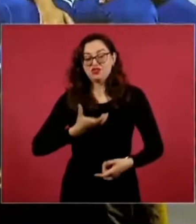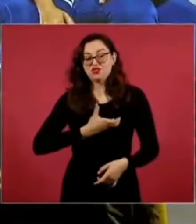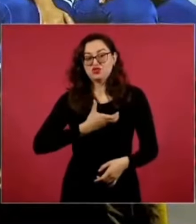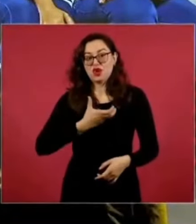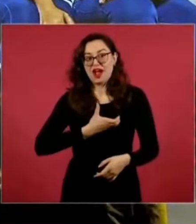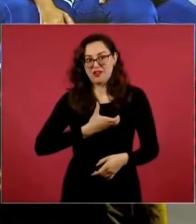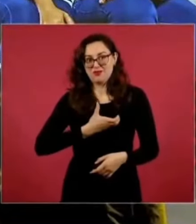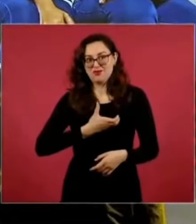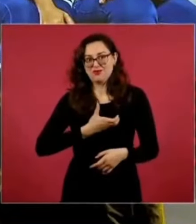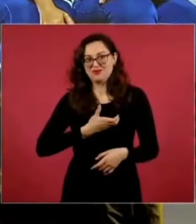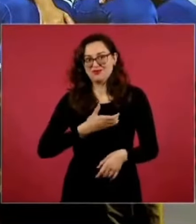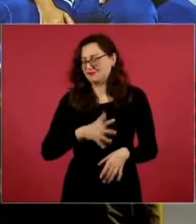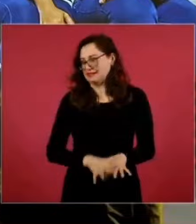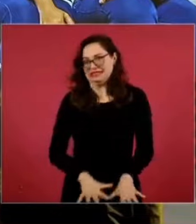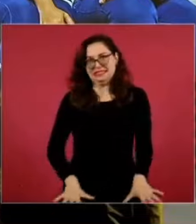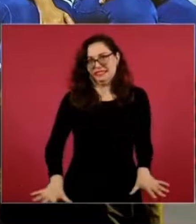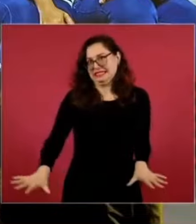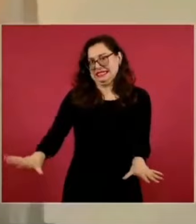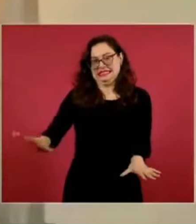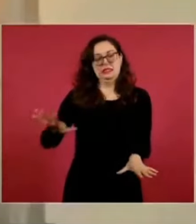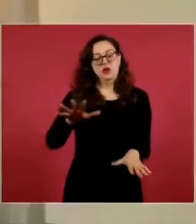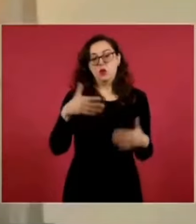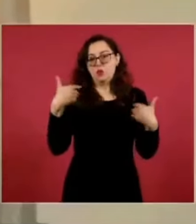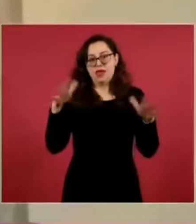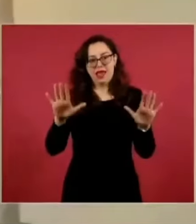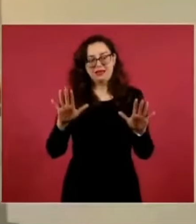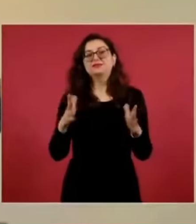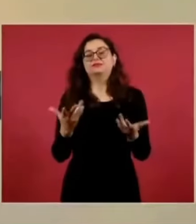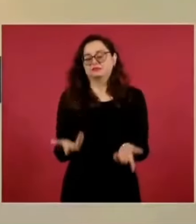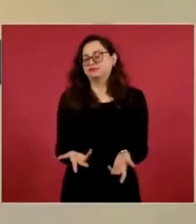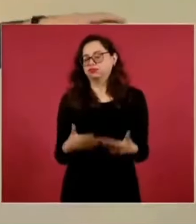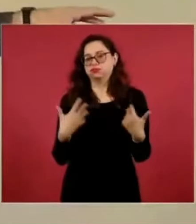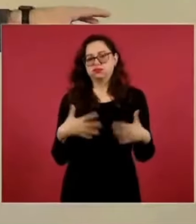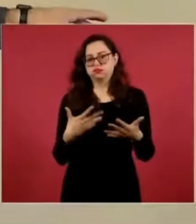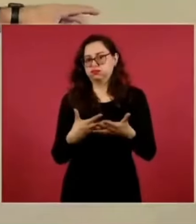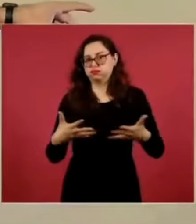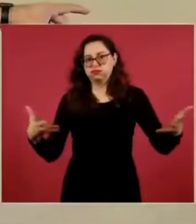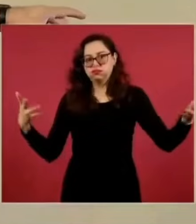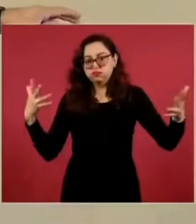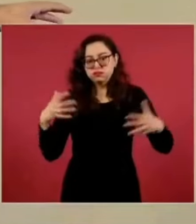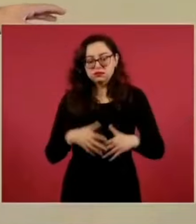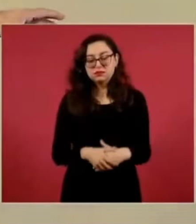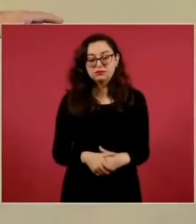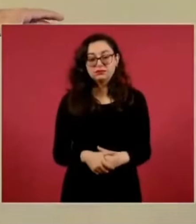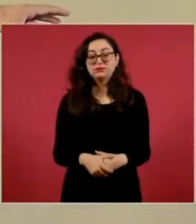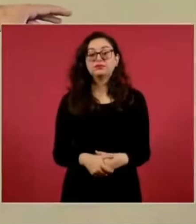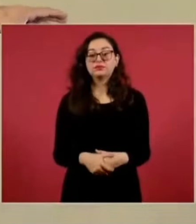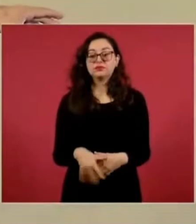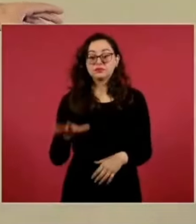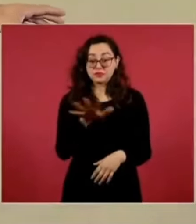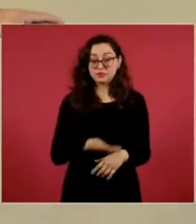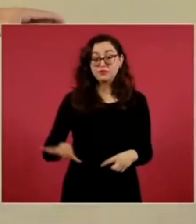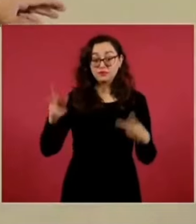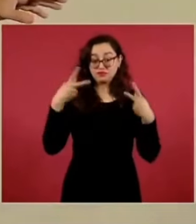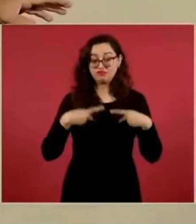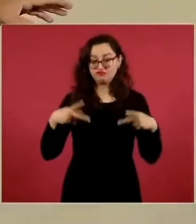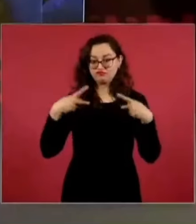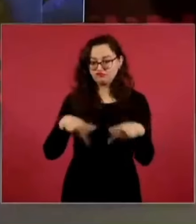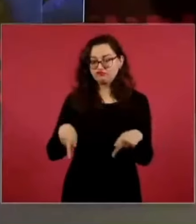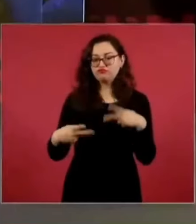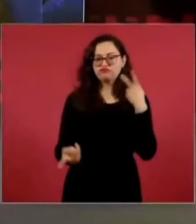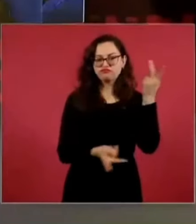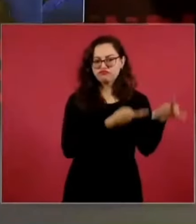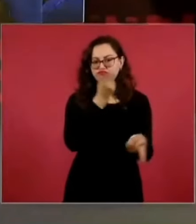Esa es la extensión de lo que hemos realizado en esta administración el impacto social encuestas de opinión que Se